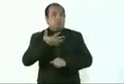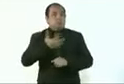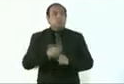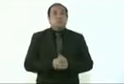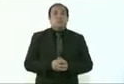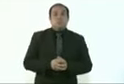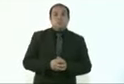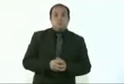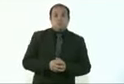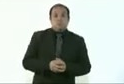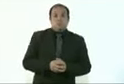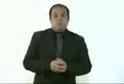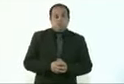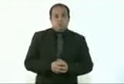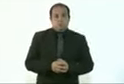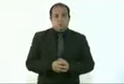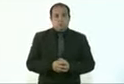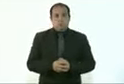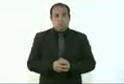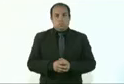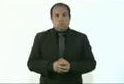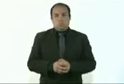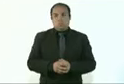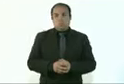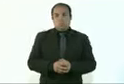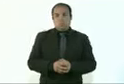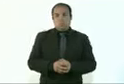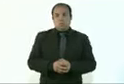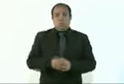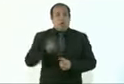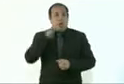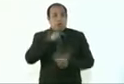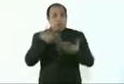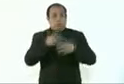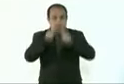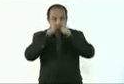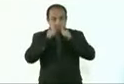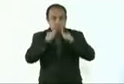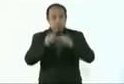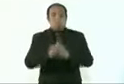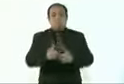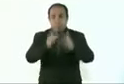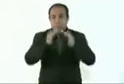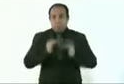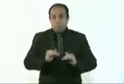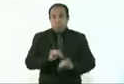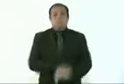ágil, y eso pues facilitaría muchísimo. Siguiente, por favor.